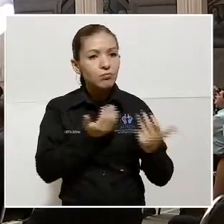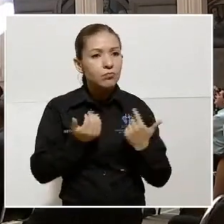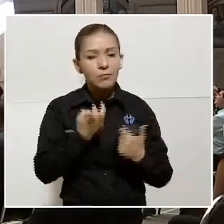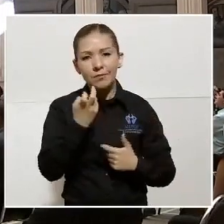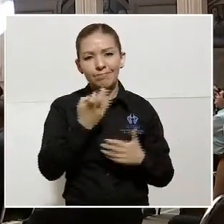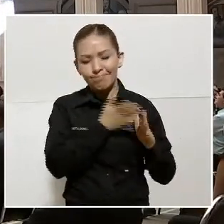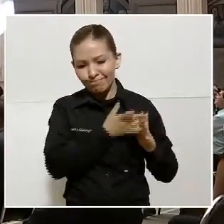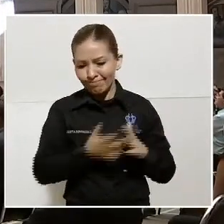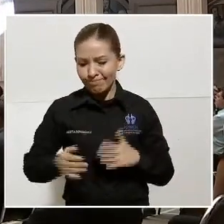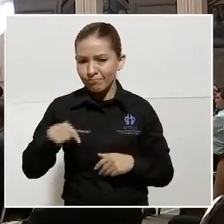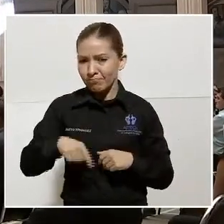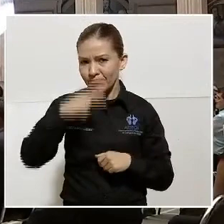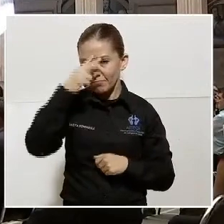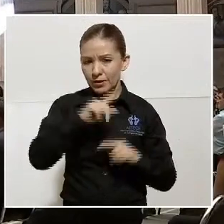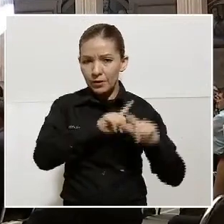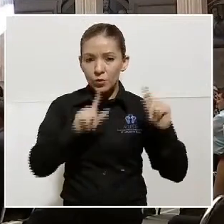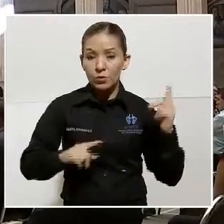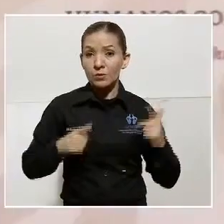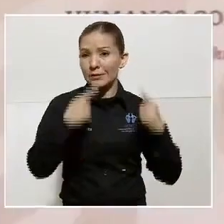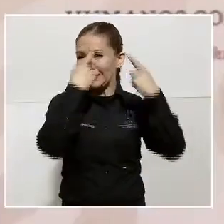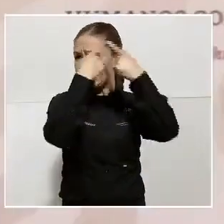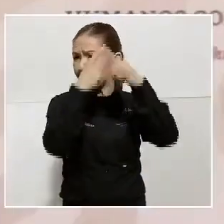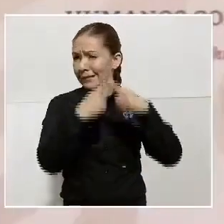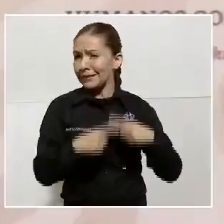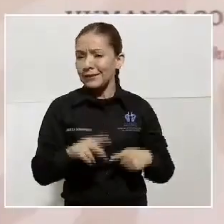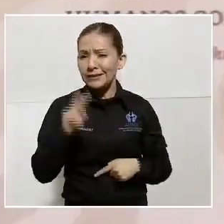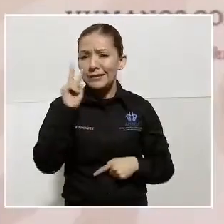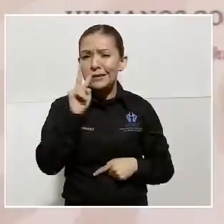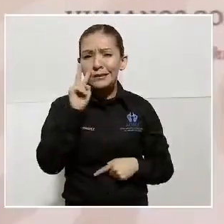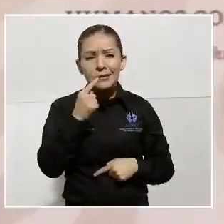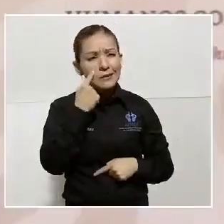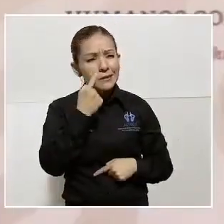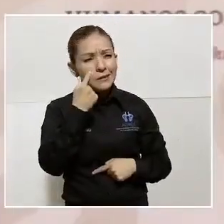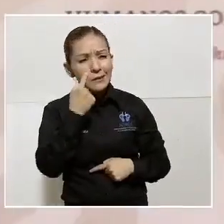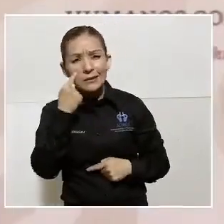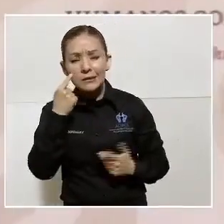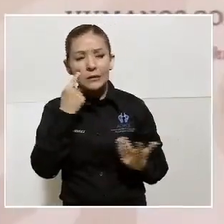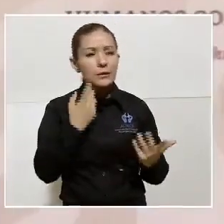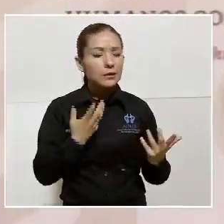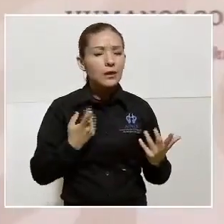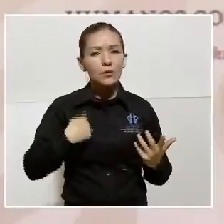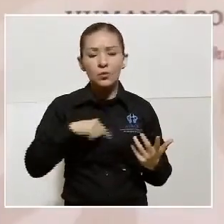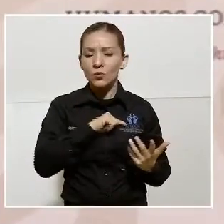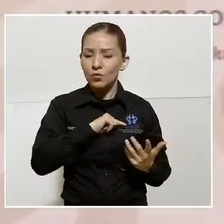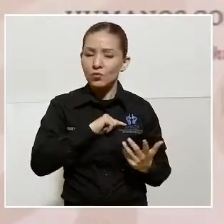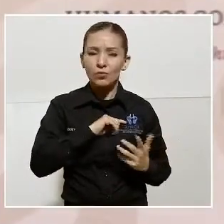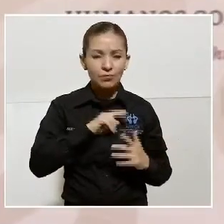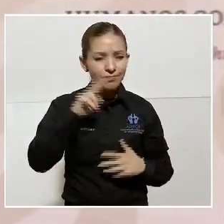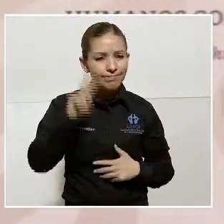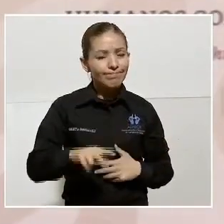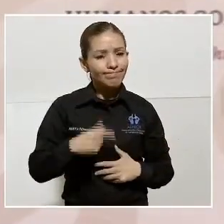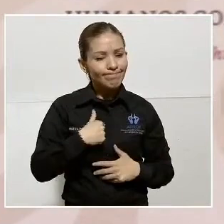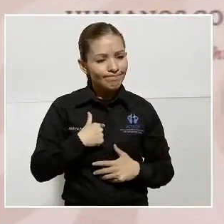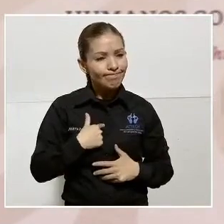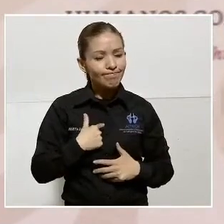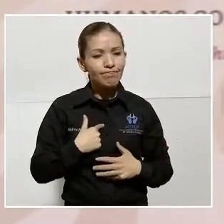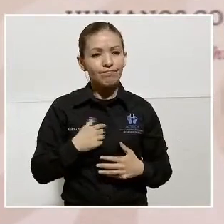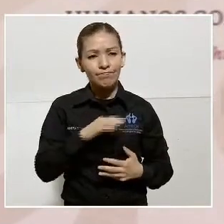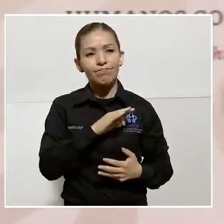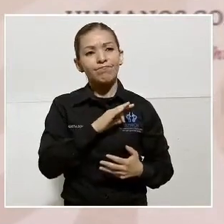país. Para todos estos casos expresamos la entera disposición de las instituciones